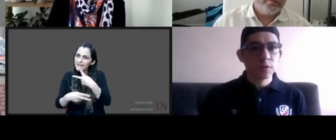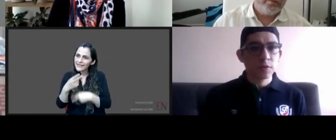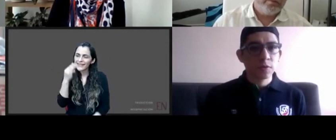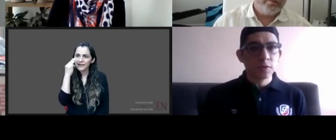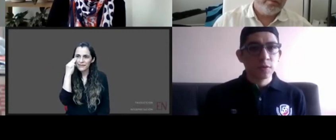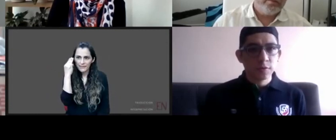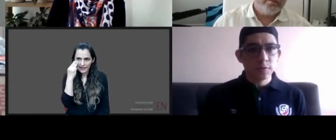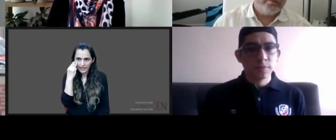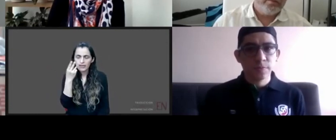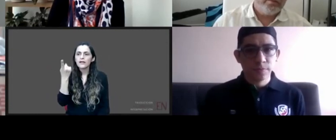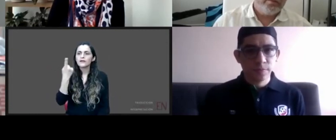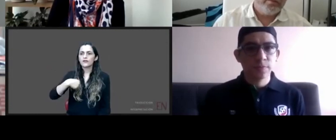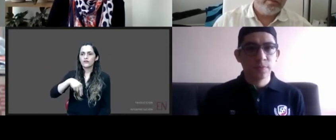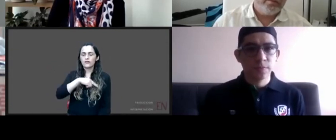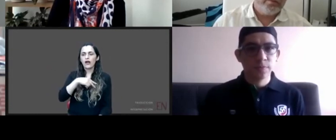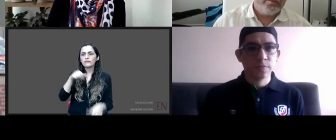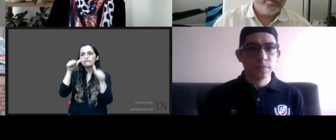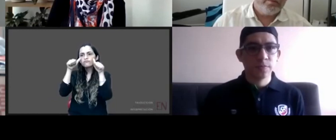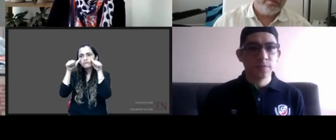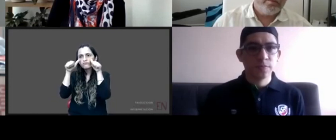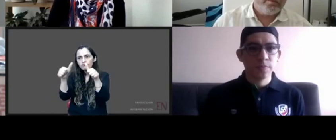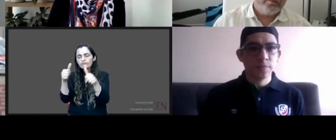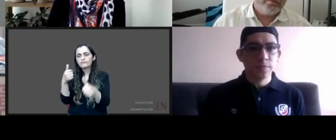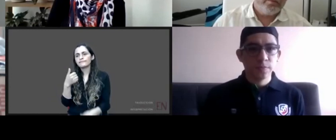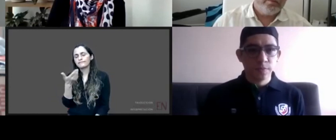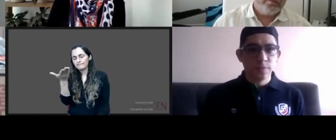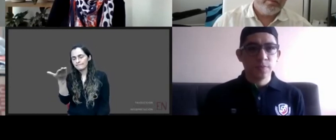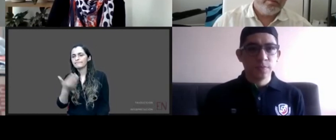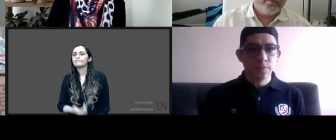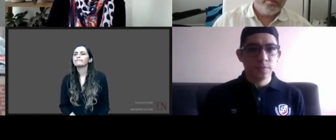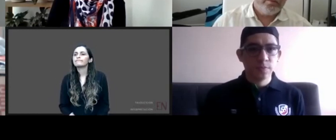con mucha atención vamos a escuchar.